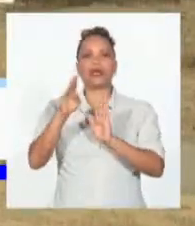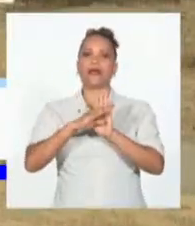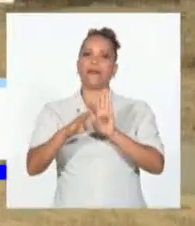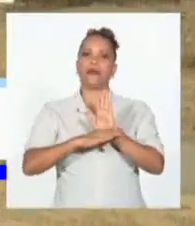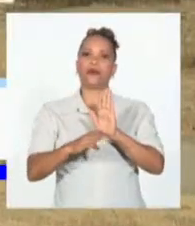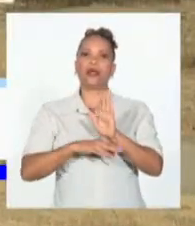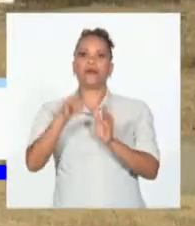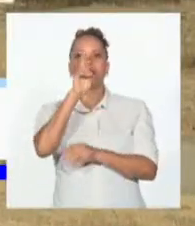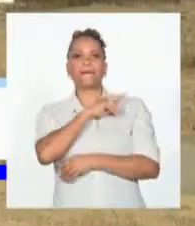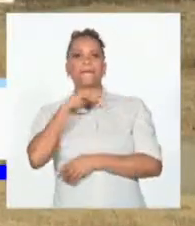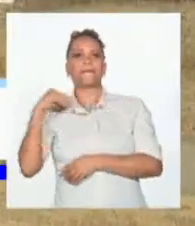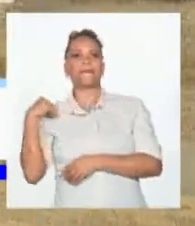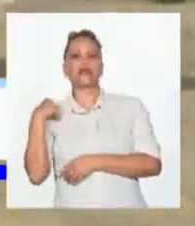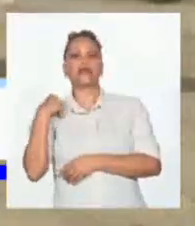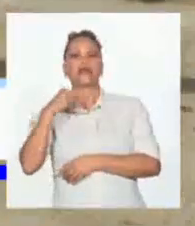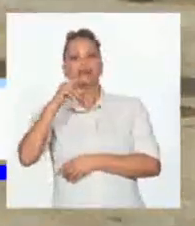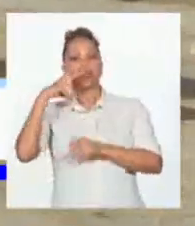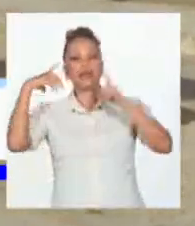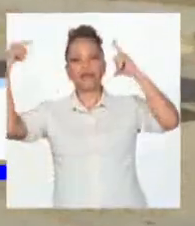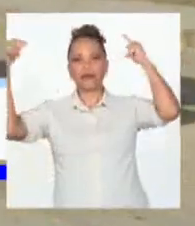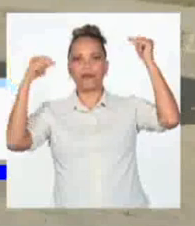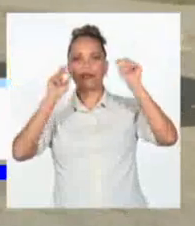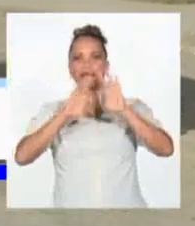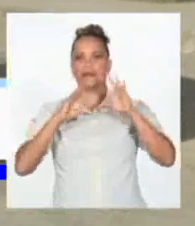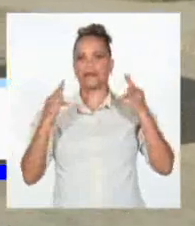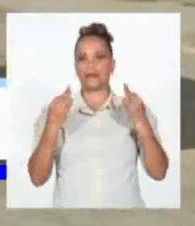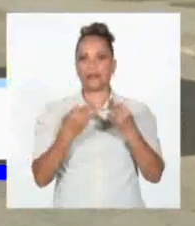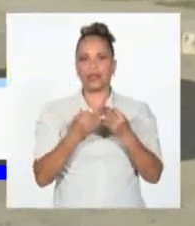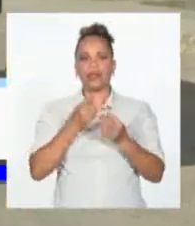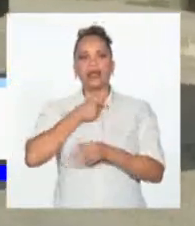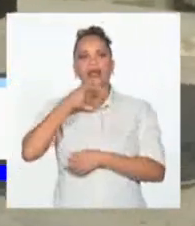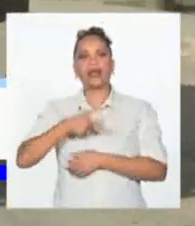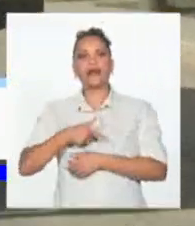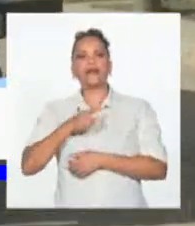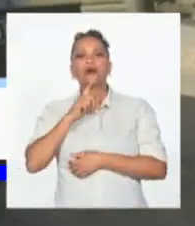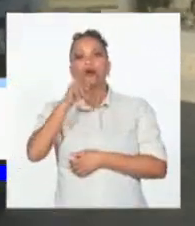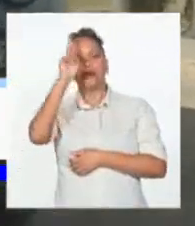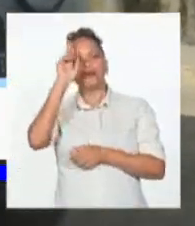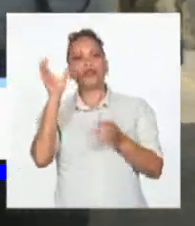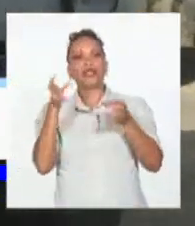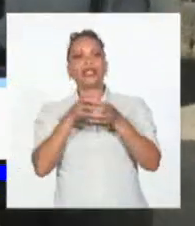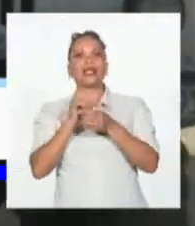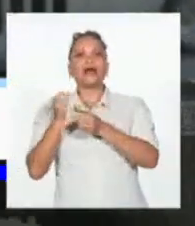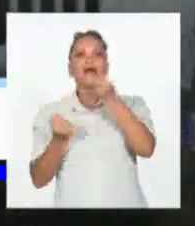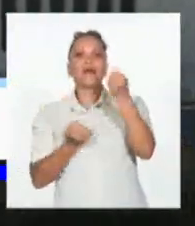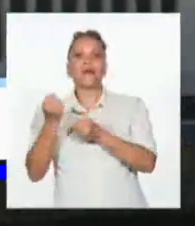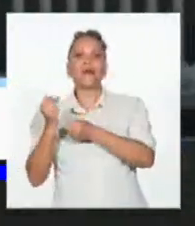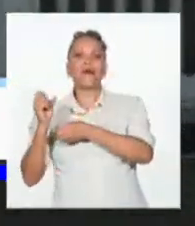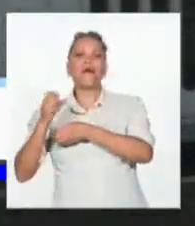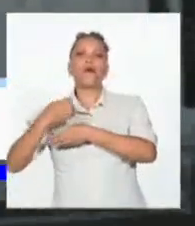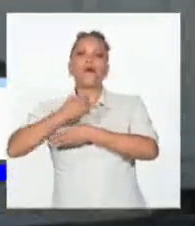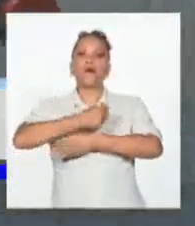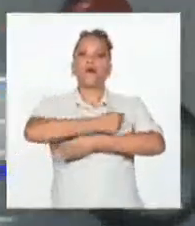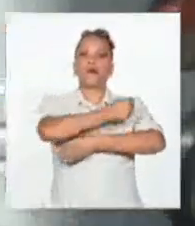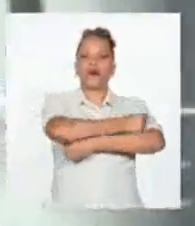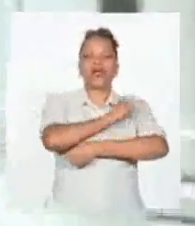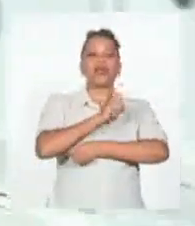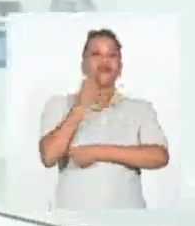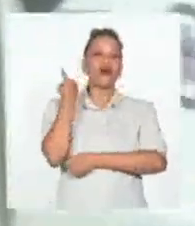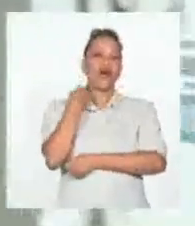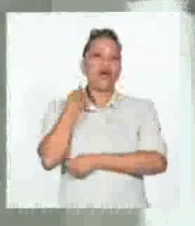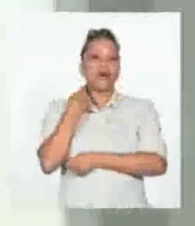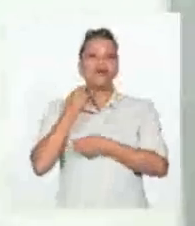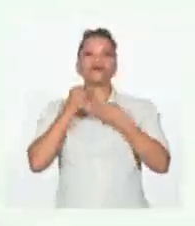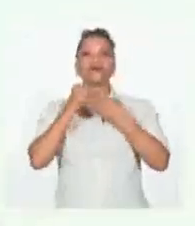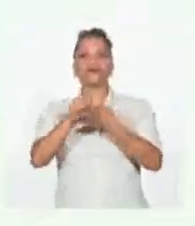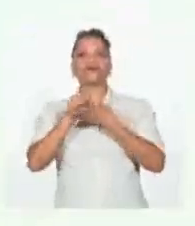médico y enfermera de la familia. Ejemplo lo es la Clínica Médica Móvil, el que hace varios años ofrece sus servicios